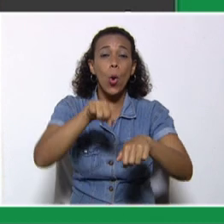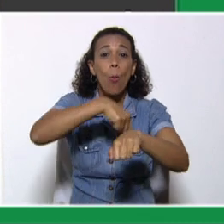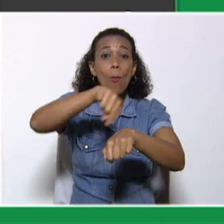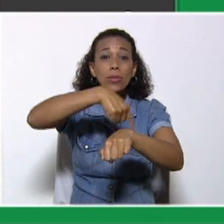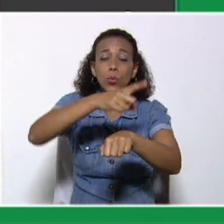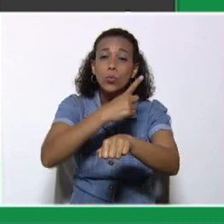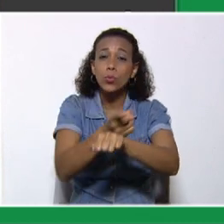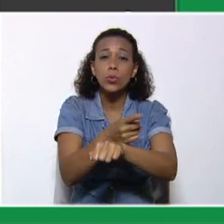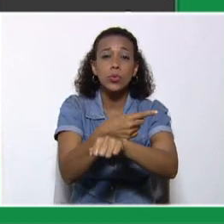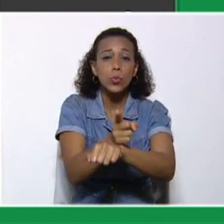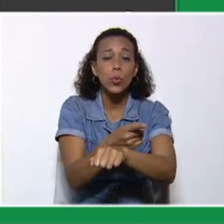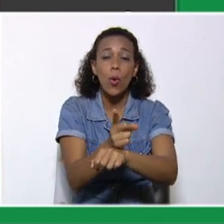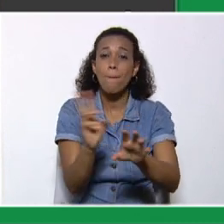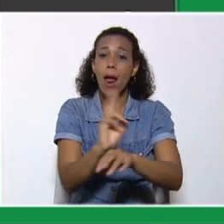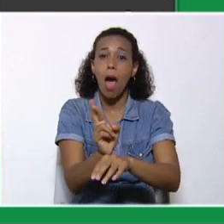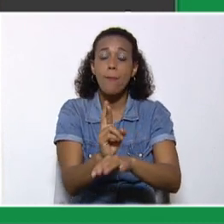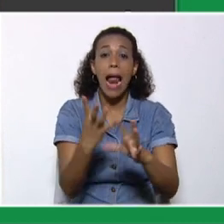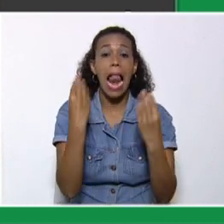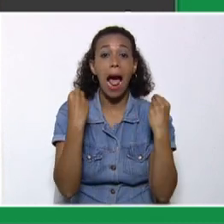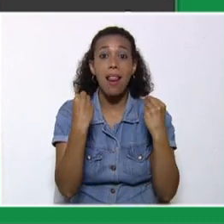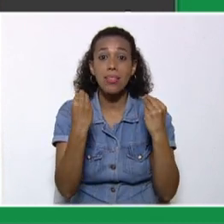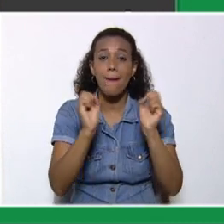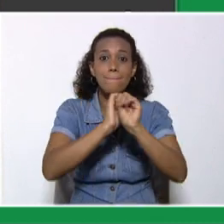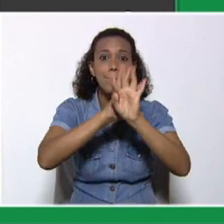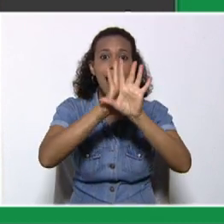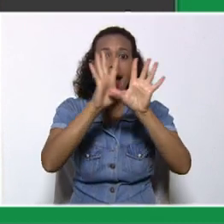segundo. La calidad.